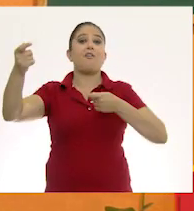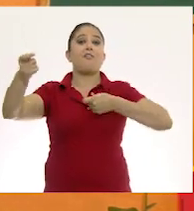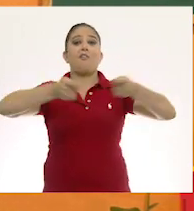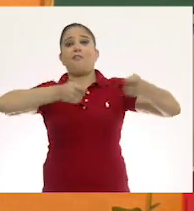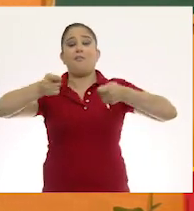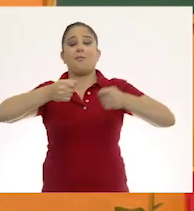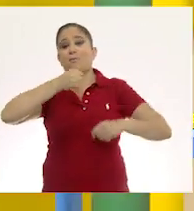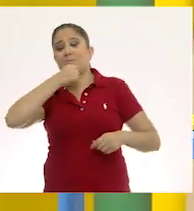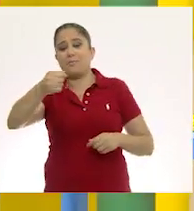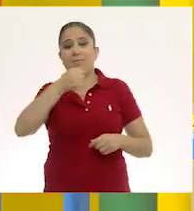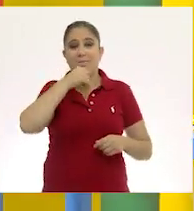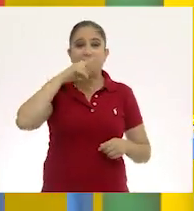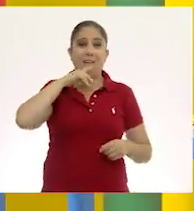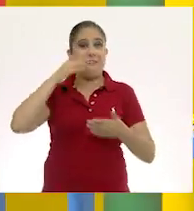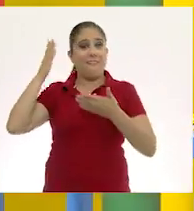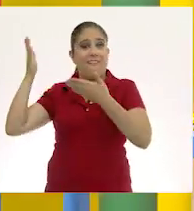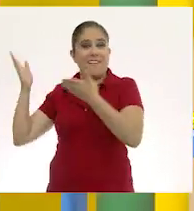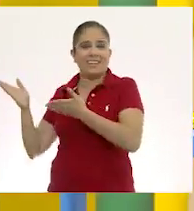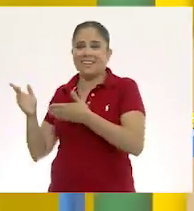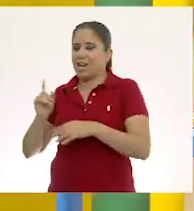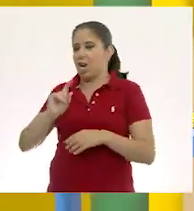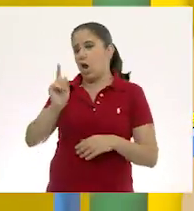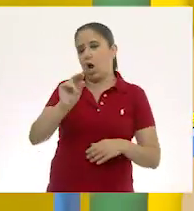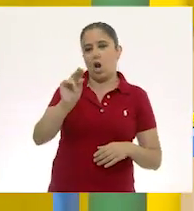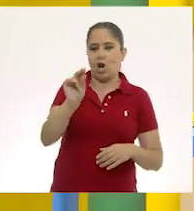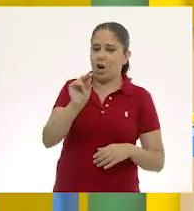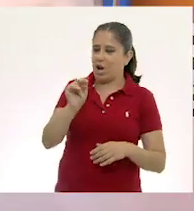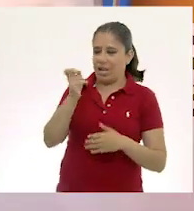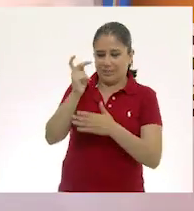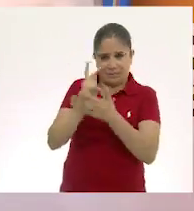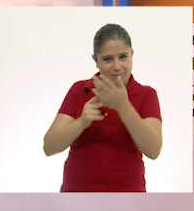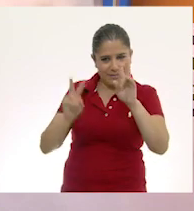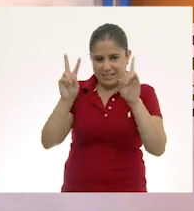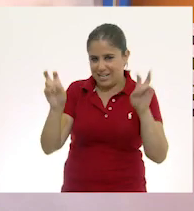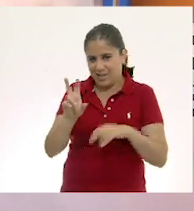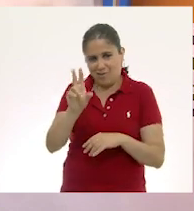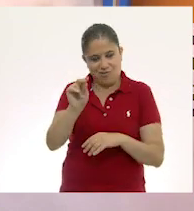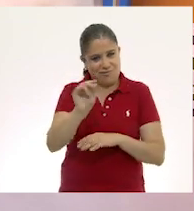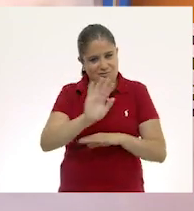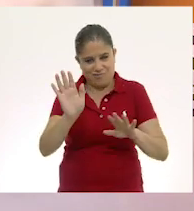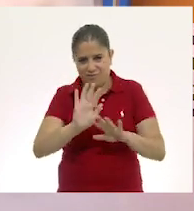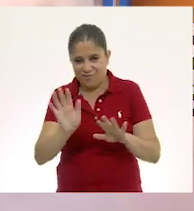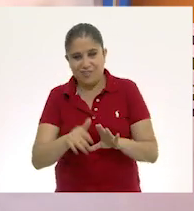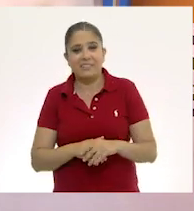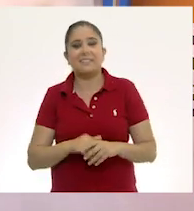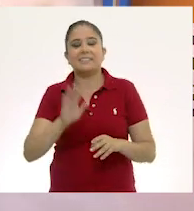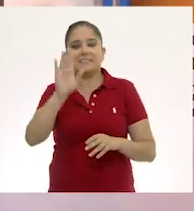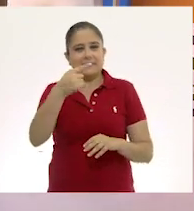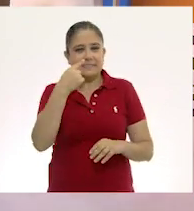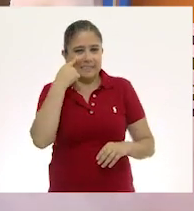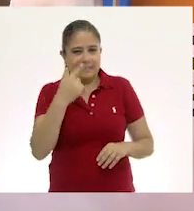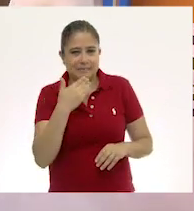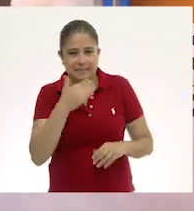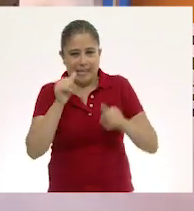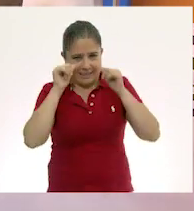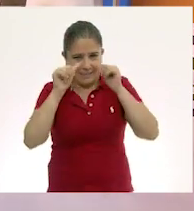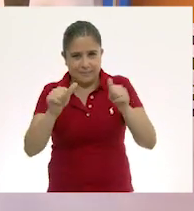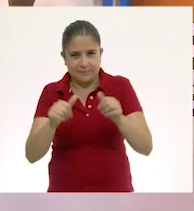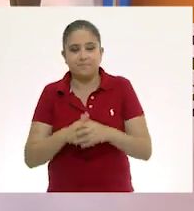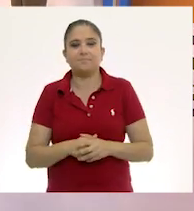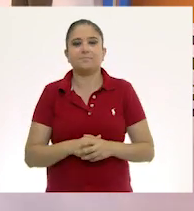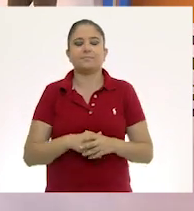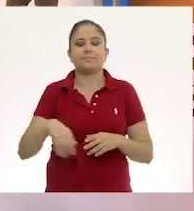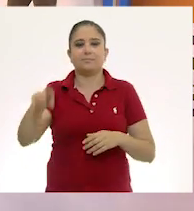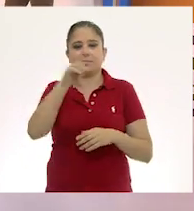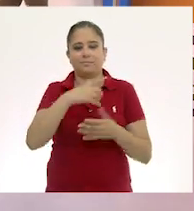mundo. No. Muchas gracias, pero no es así. ¿No? Fíjate bien, pon atención. Vamos a hacer